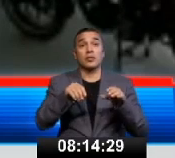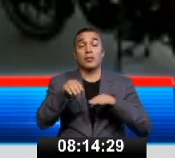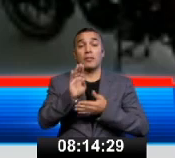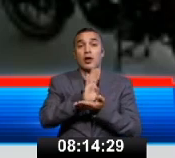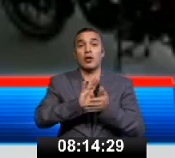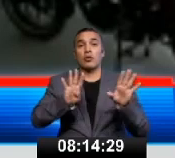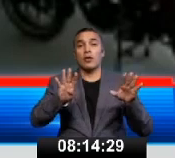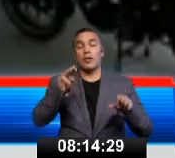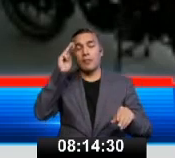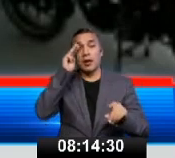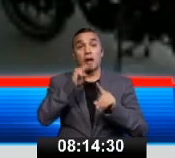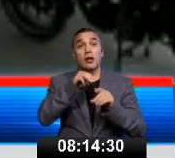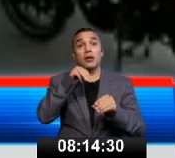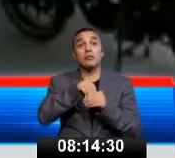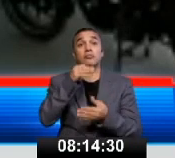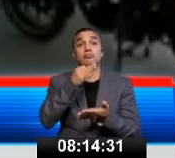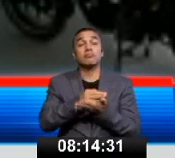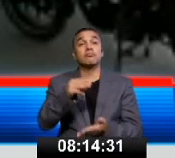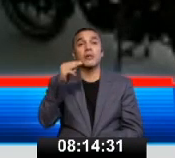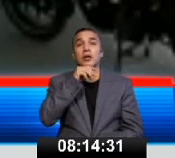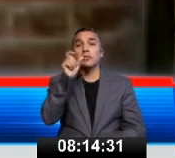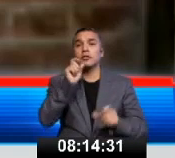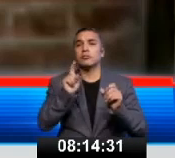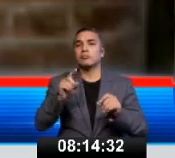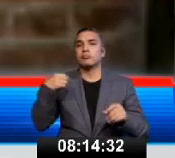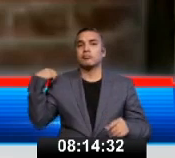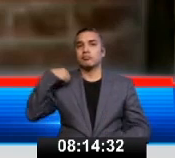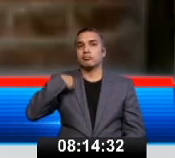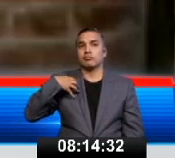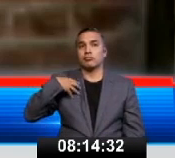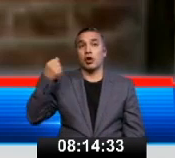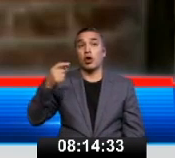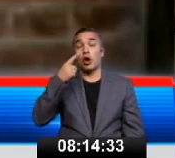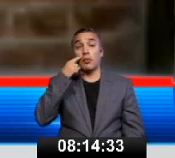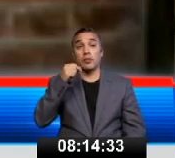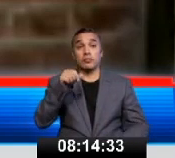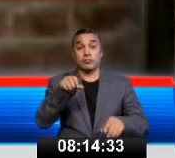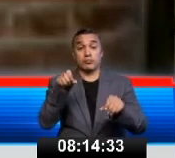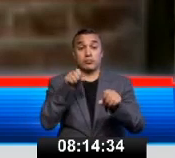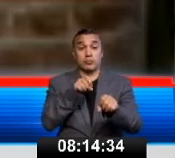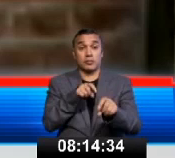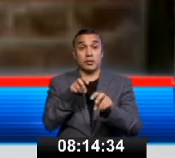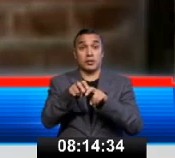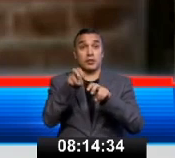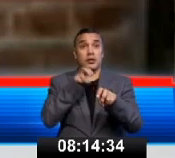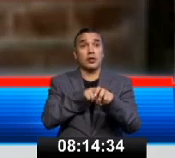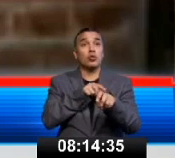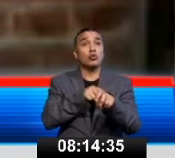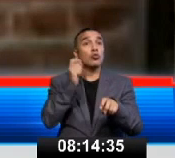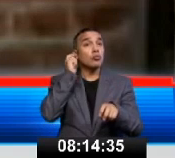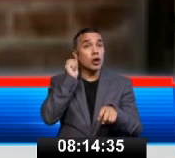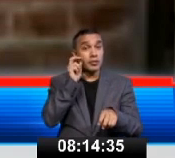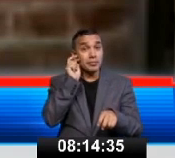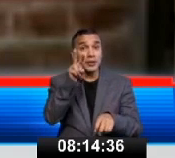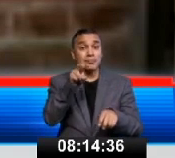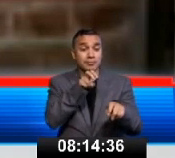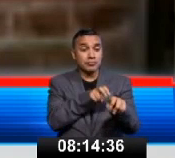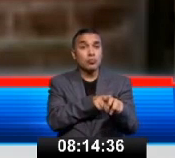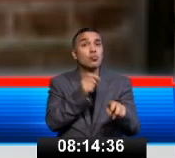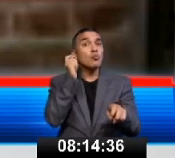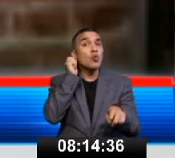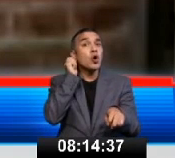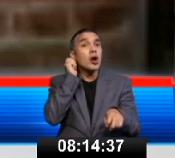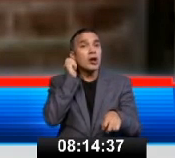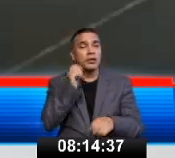Mayo en el cantón Manta. A la víctima se le llevaron una cartera. El copiloto que ejecuta el robo es una mujer, como se aprecia en el